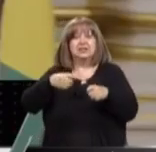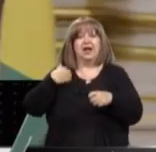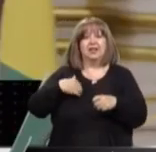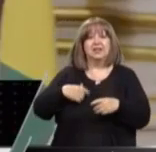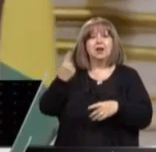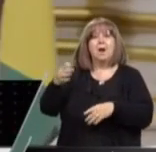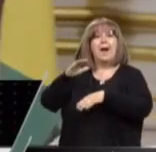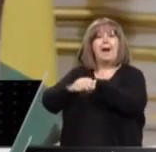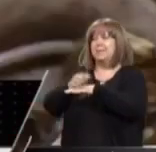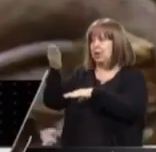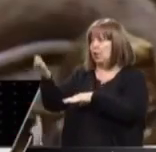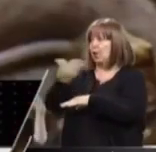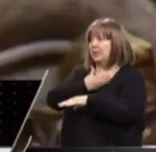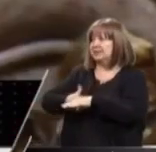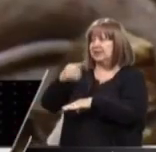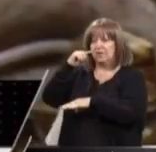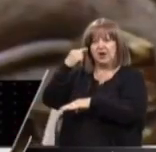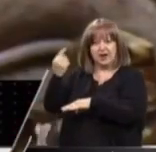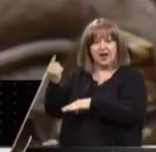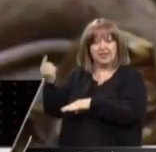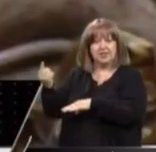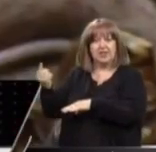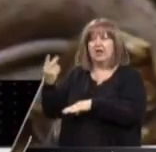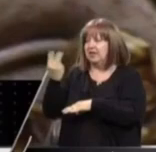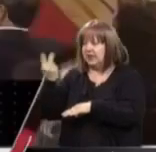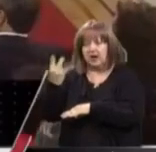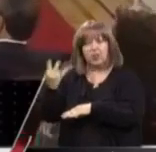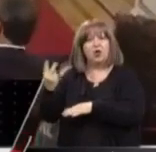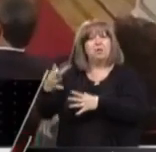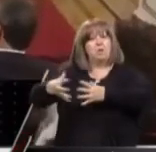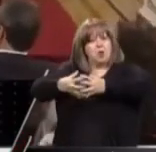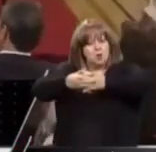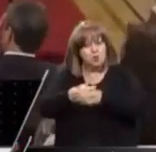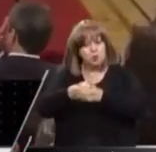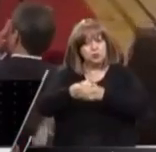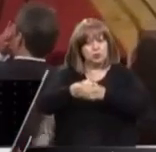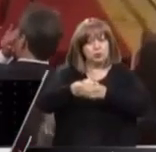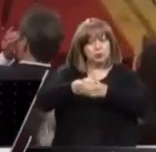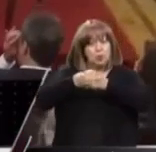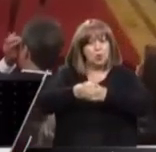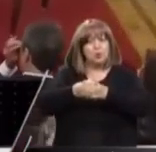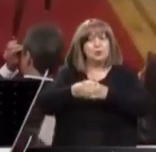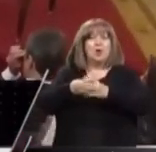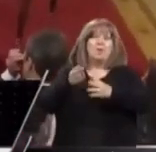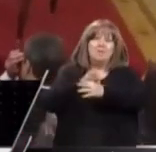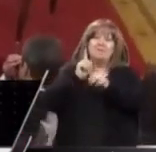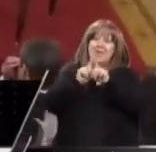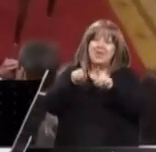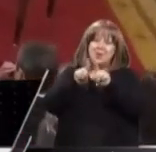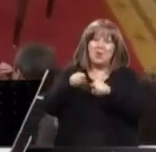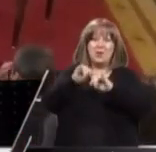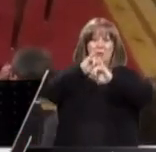mi amigo Alberto Fernández que nos vamos a reconstruir. Que vamos a reconstruir aquella relación que teníamos